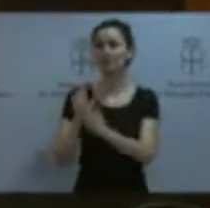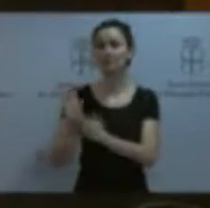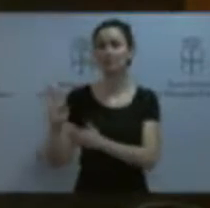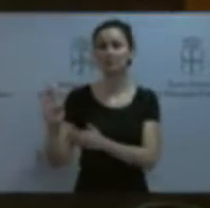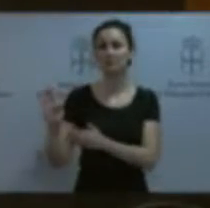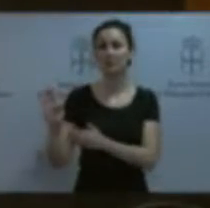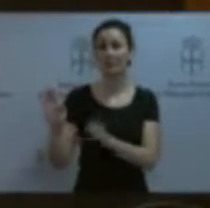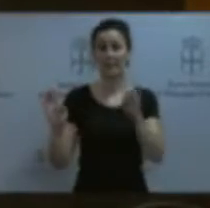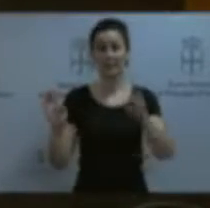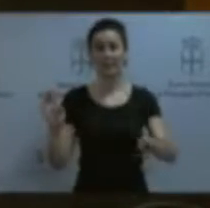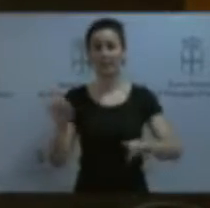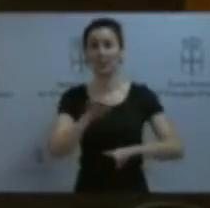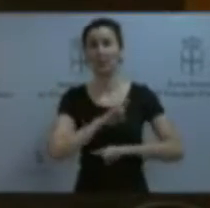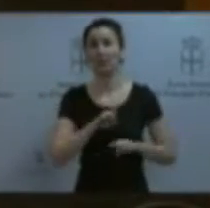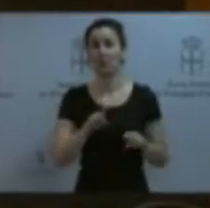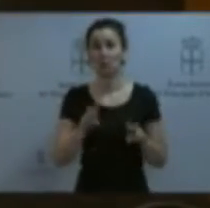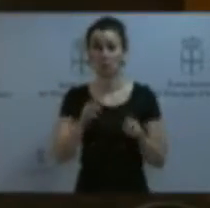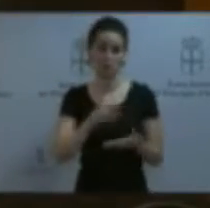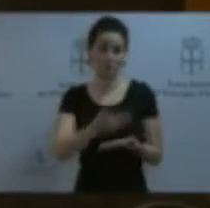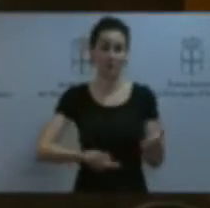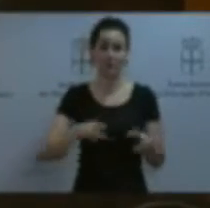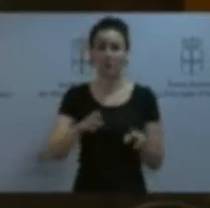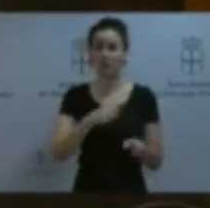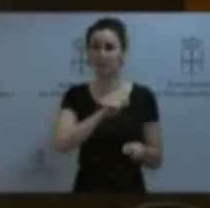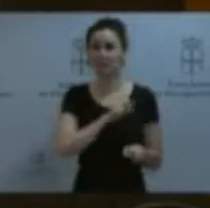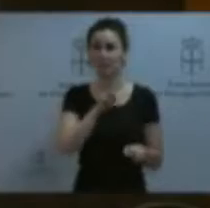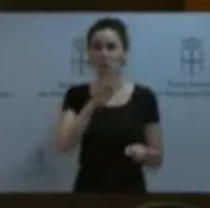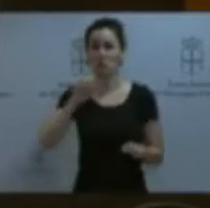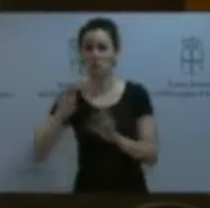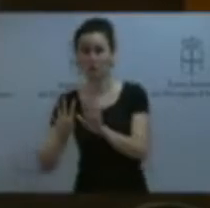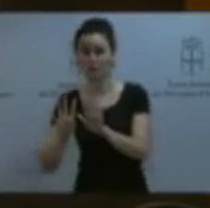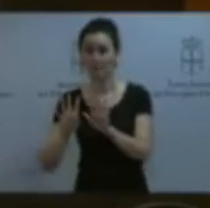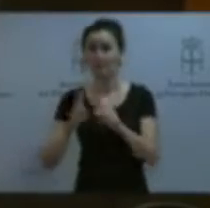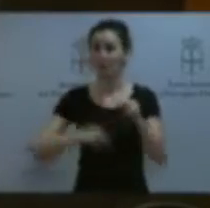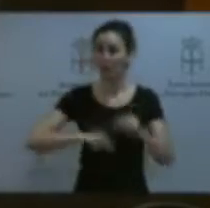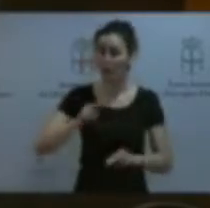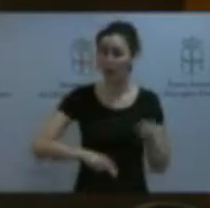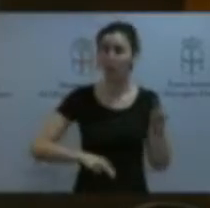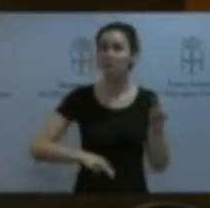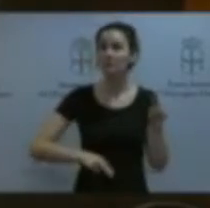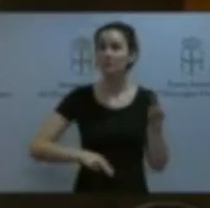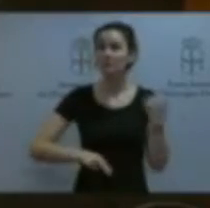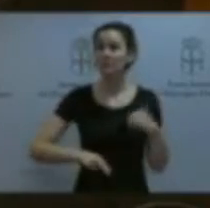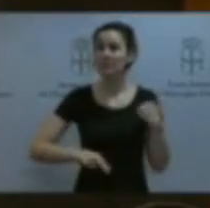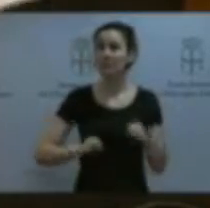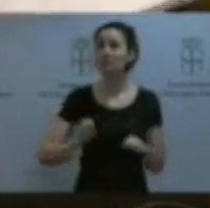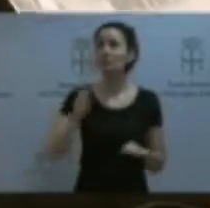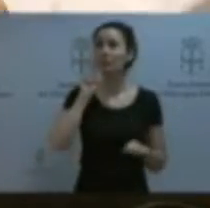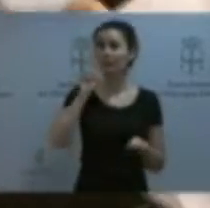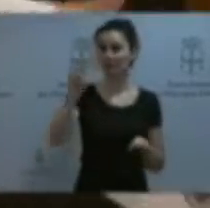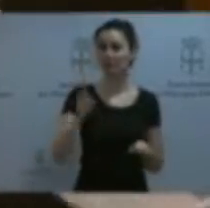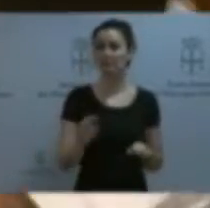13 de noviembre, Nueva España, del año 2009. La obra construida, ya vamos por la primera planta.